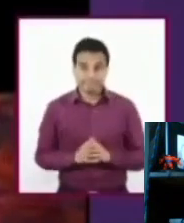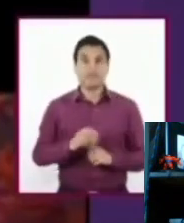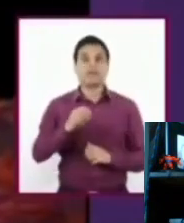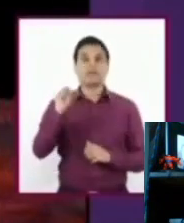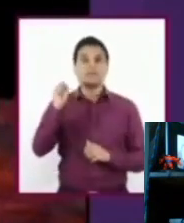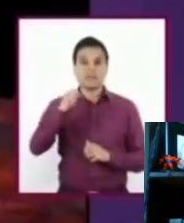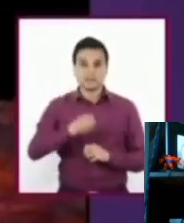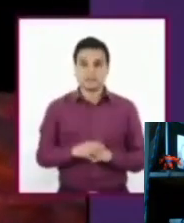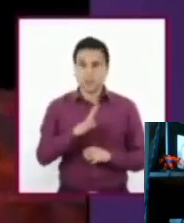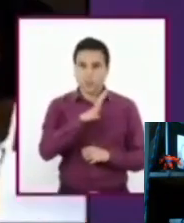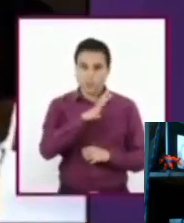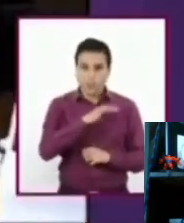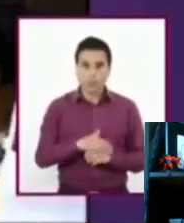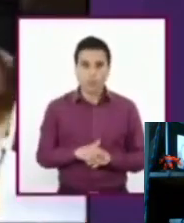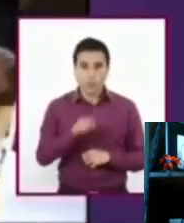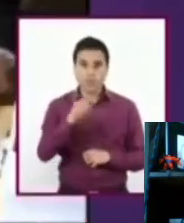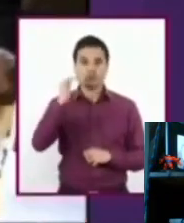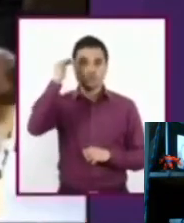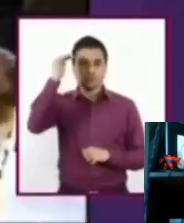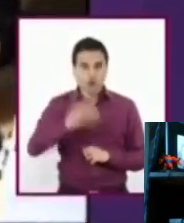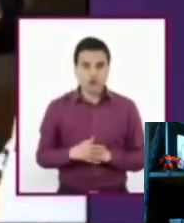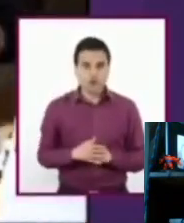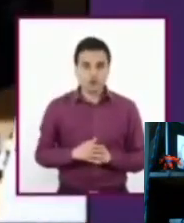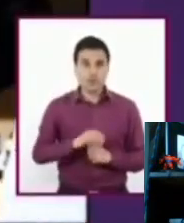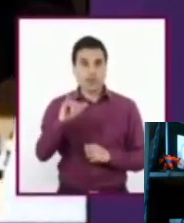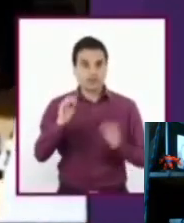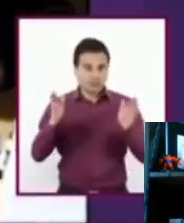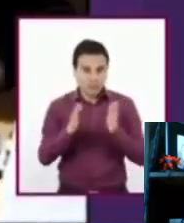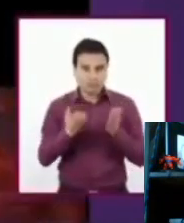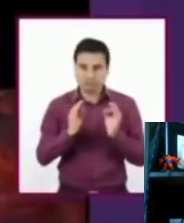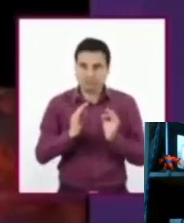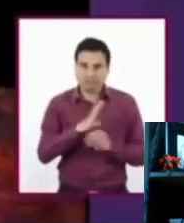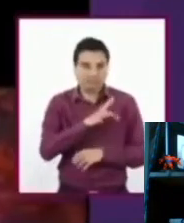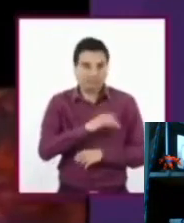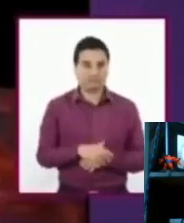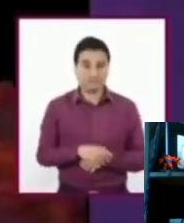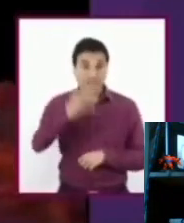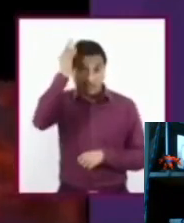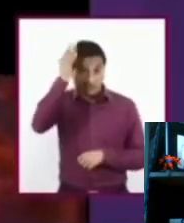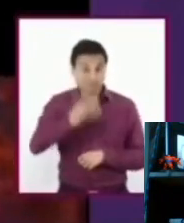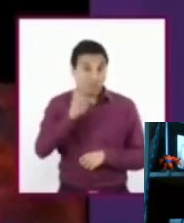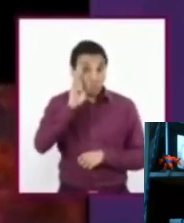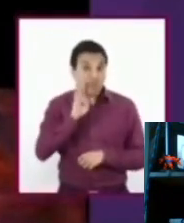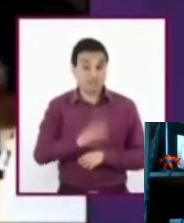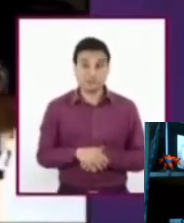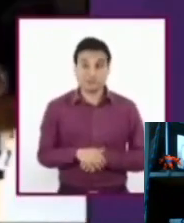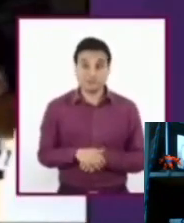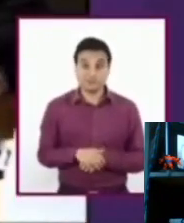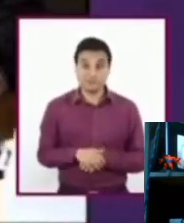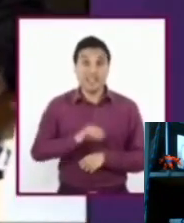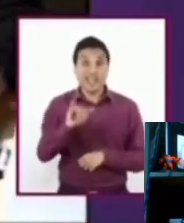diez días listo en fin eres brown